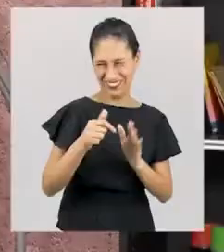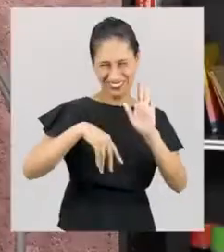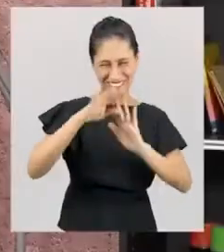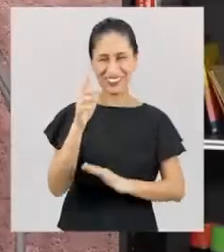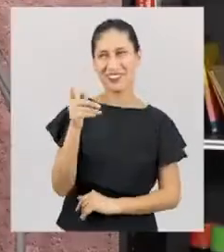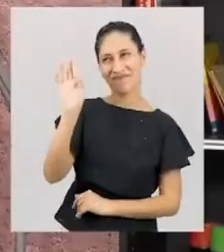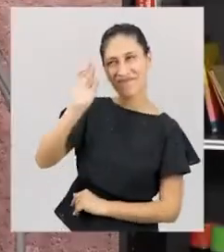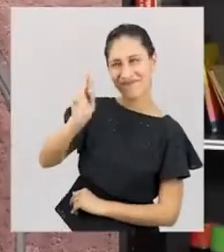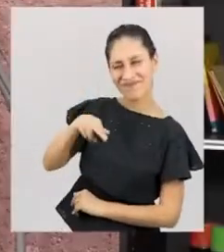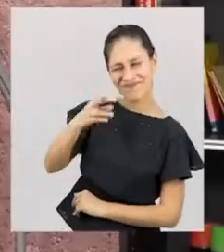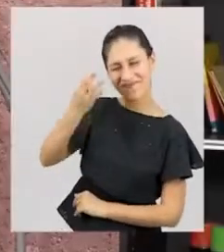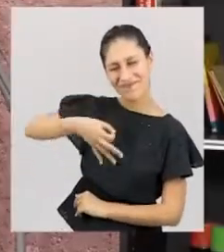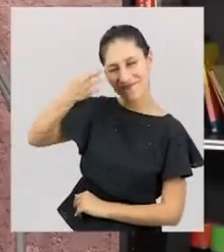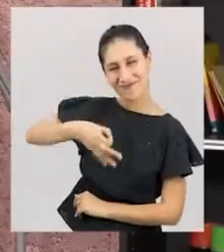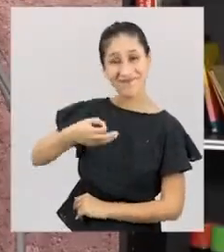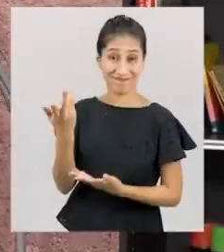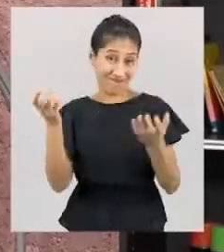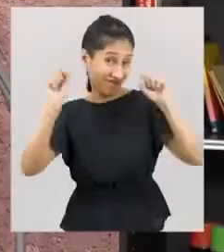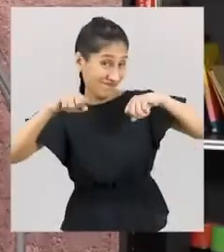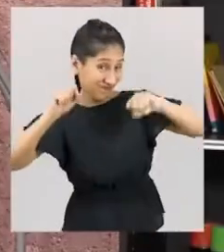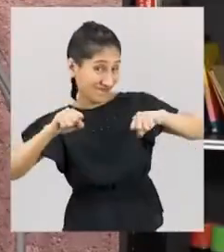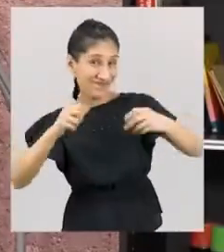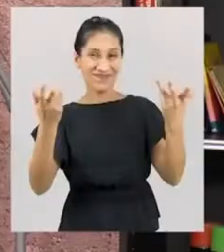mundo. Sí, es verdad. Sí.